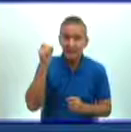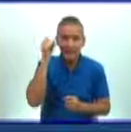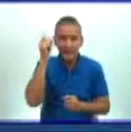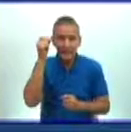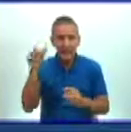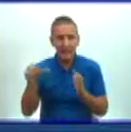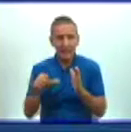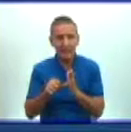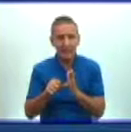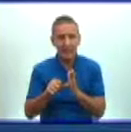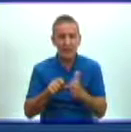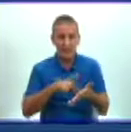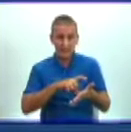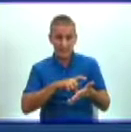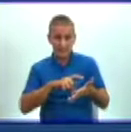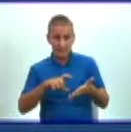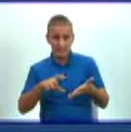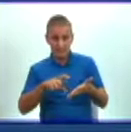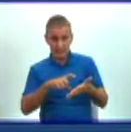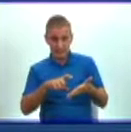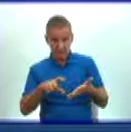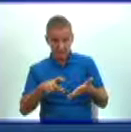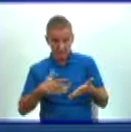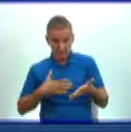Mi texto